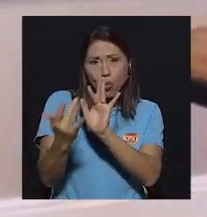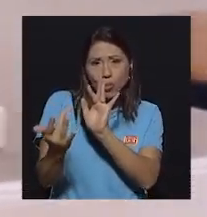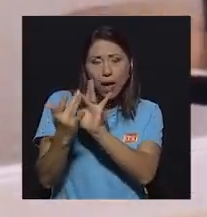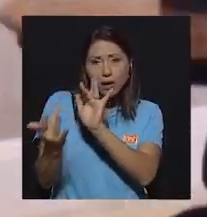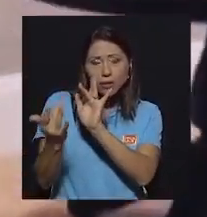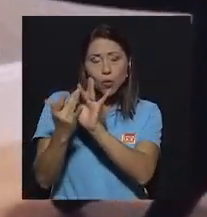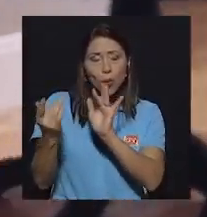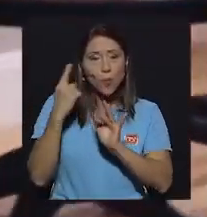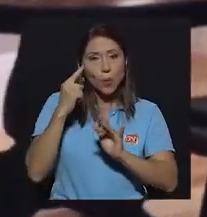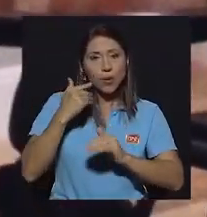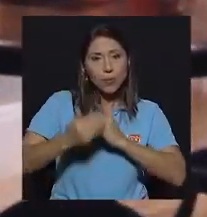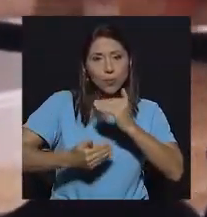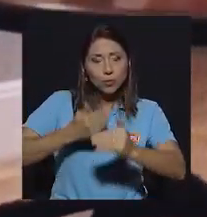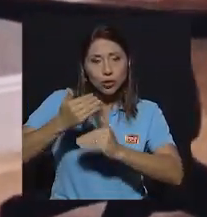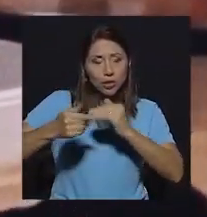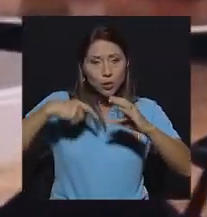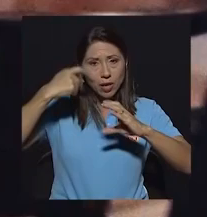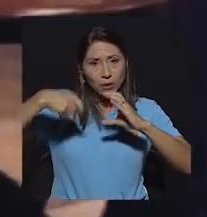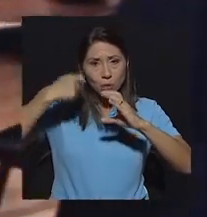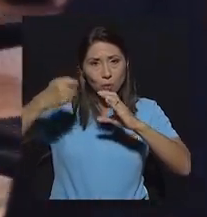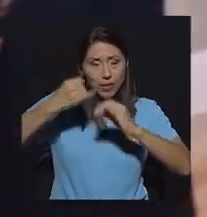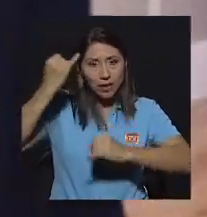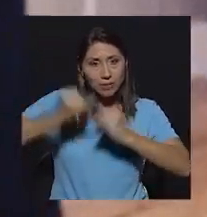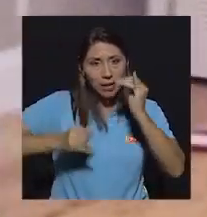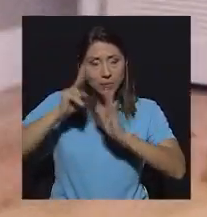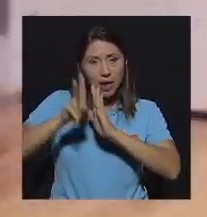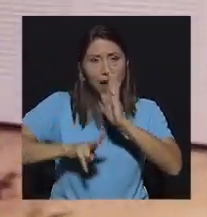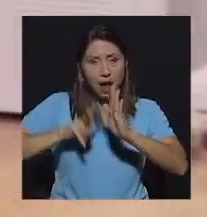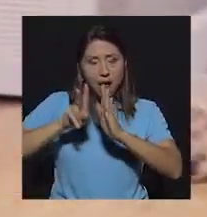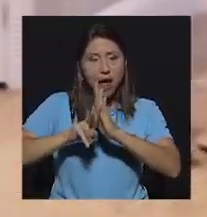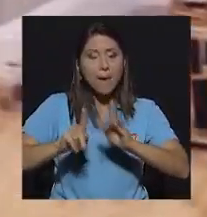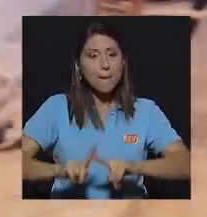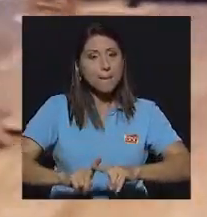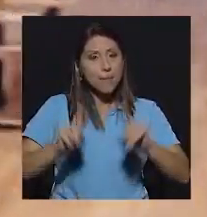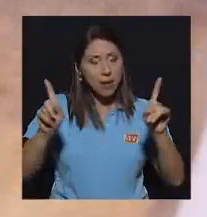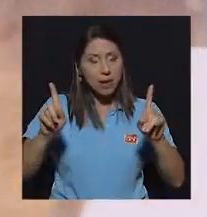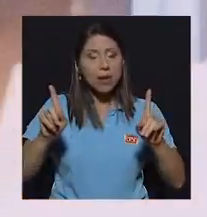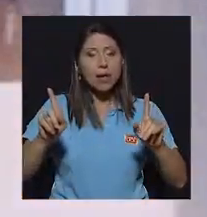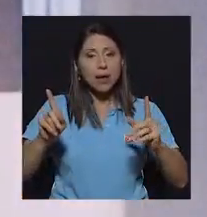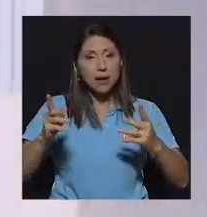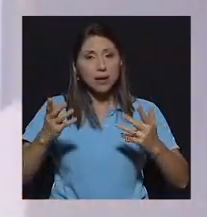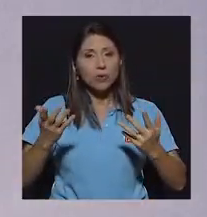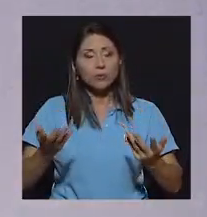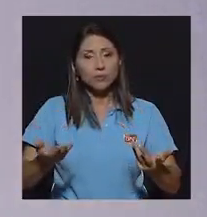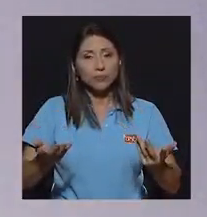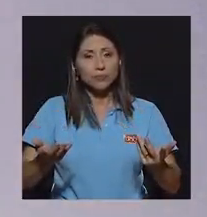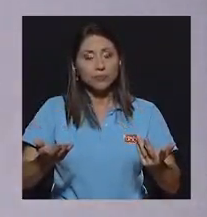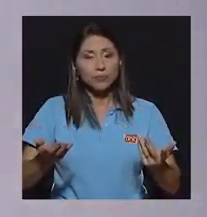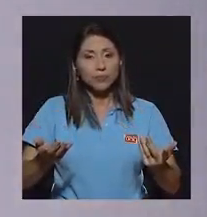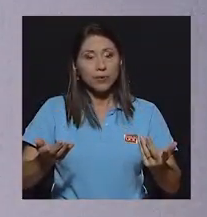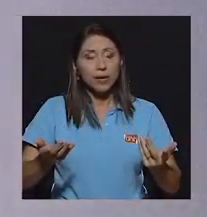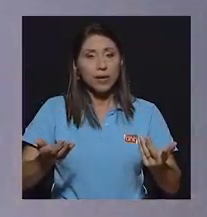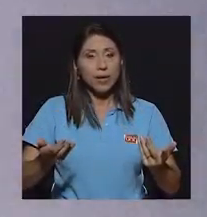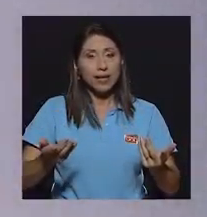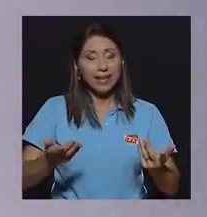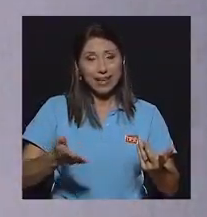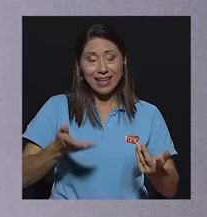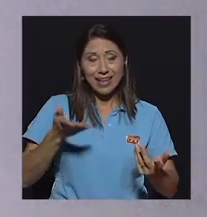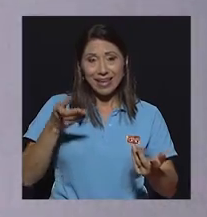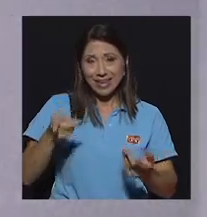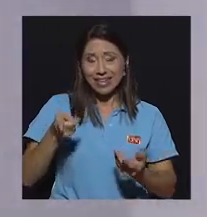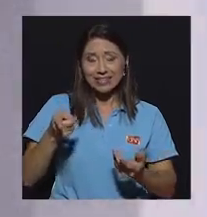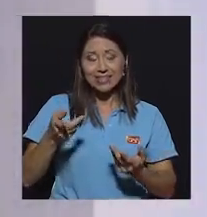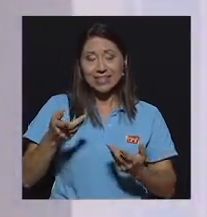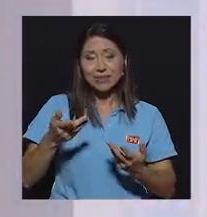el proceso del documental, de terminar el documental, pero definitivamente lo que se formó